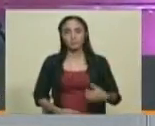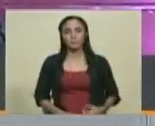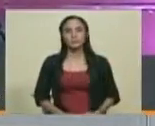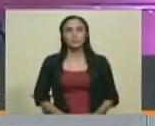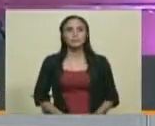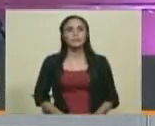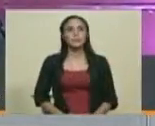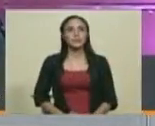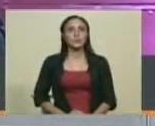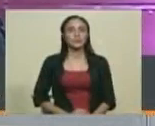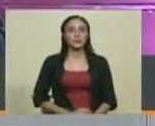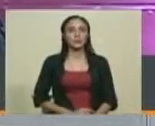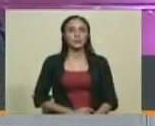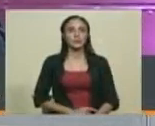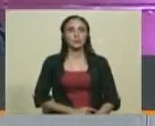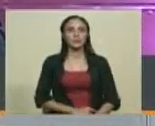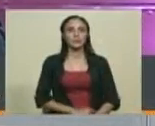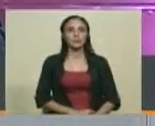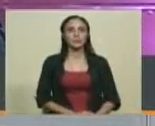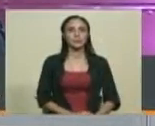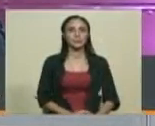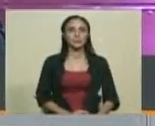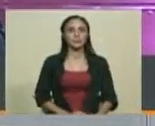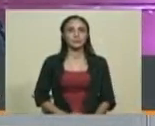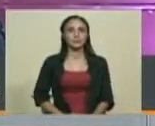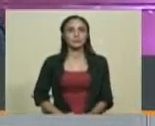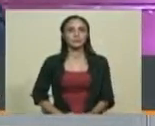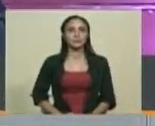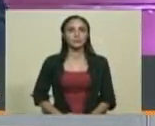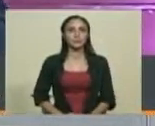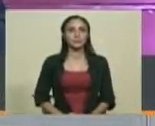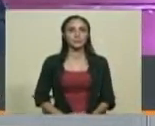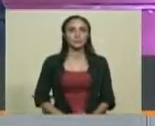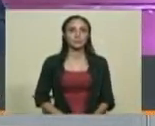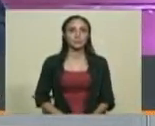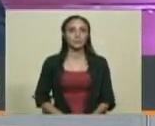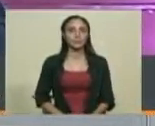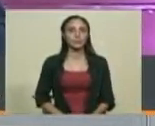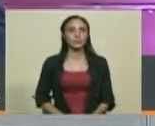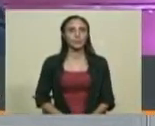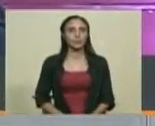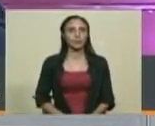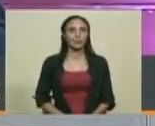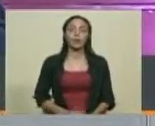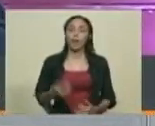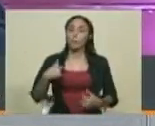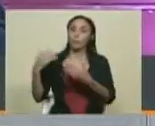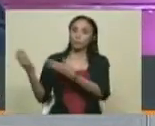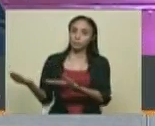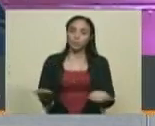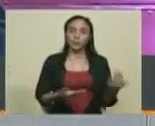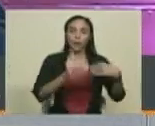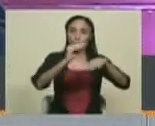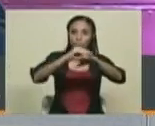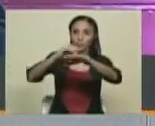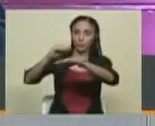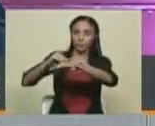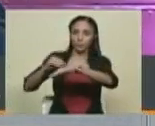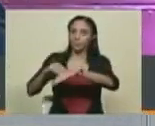reflexiones ahora en la voz de la clase obrera petrolera. Hemos invitado al